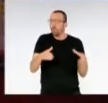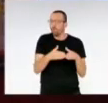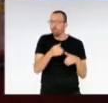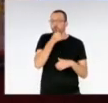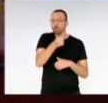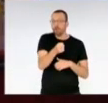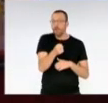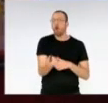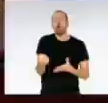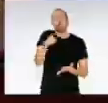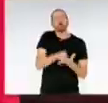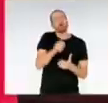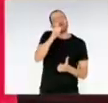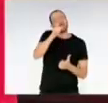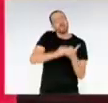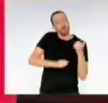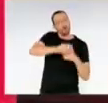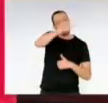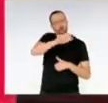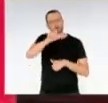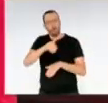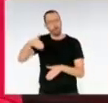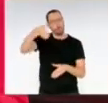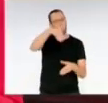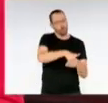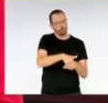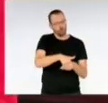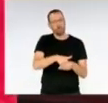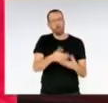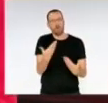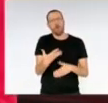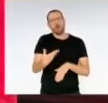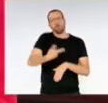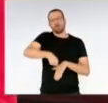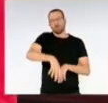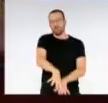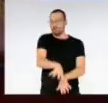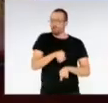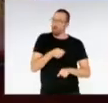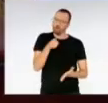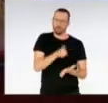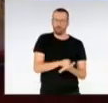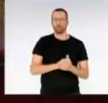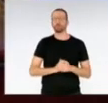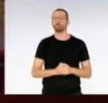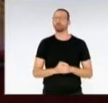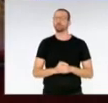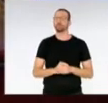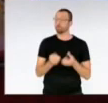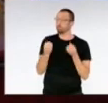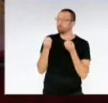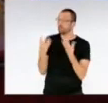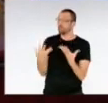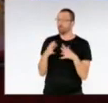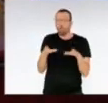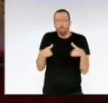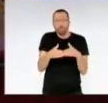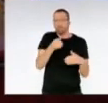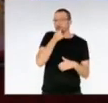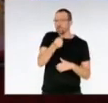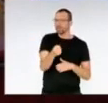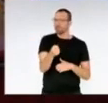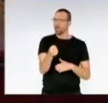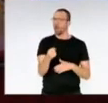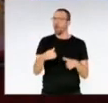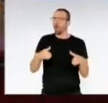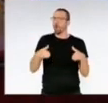Socialista para que los herreños confíen en su formación política para volver a estar al frente de esta institución. Pues bien, el Partido Socialista es un partido sólido,